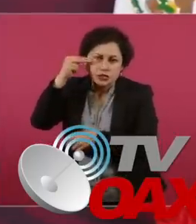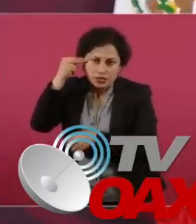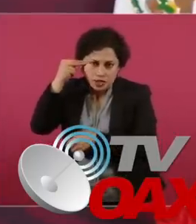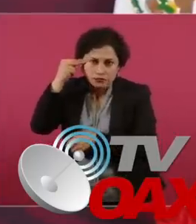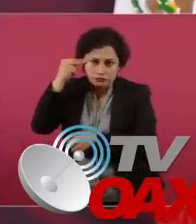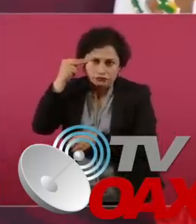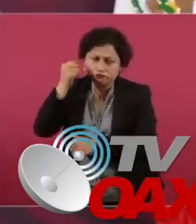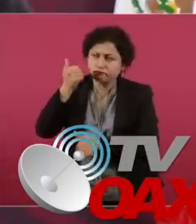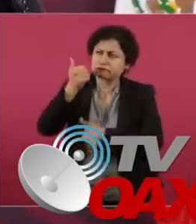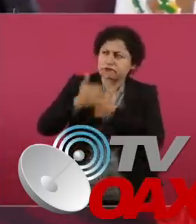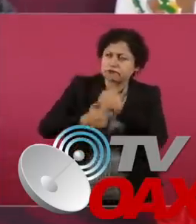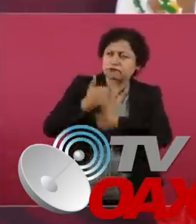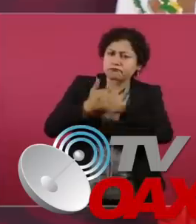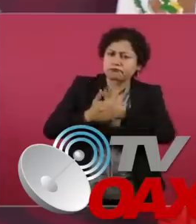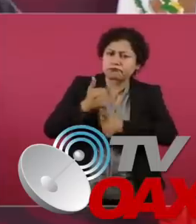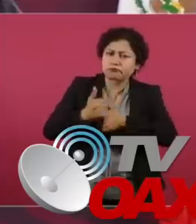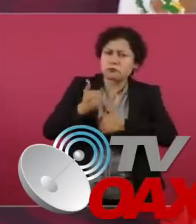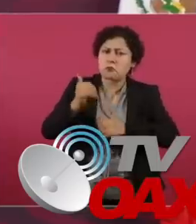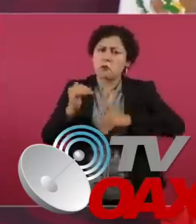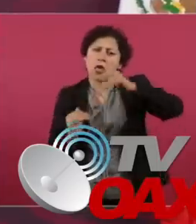si se mantienen los equilibrios